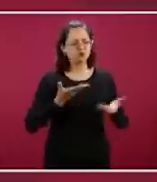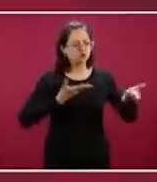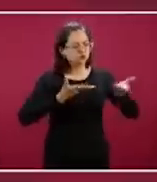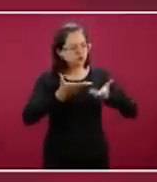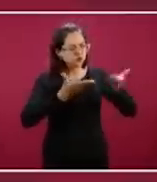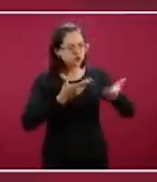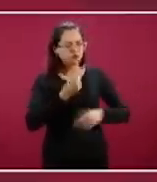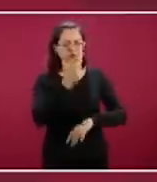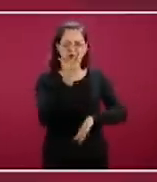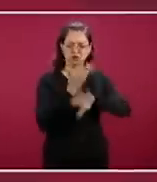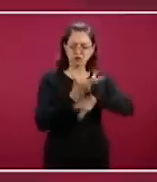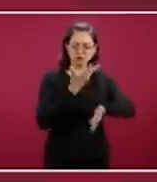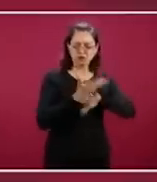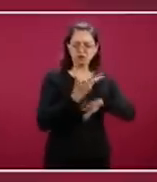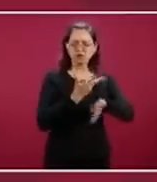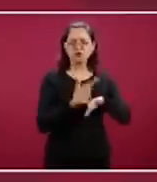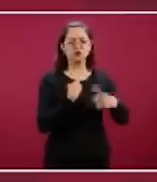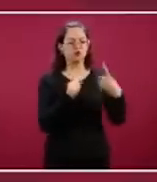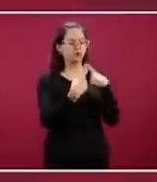Unidos